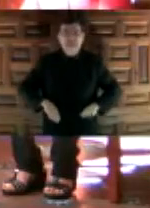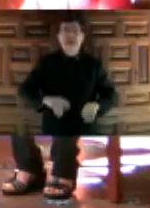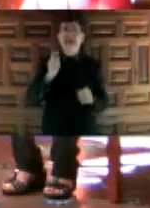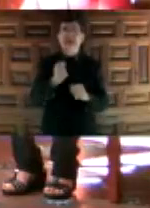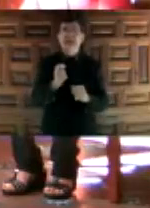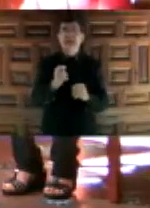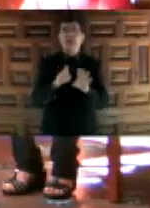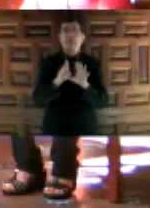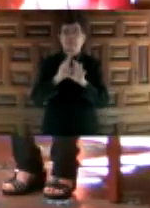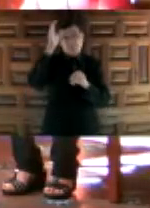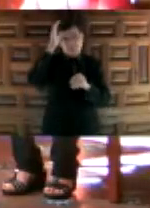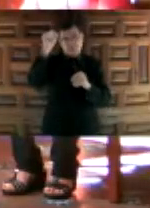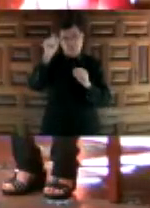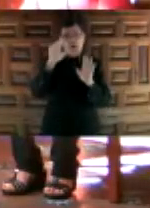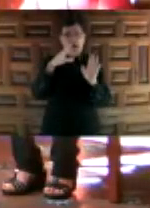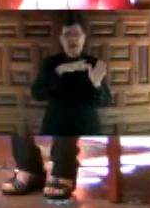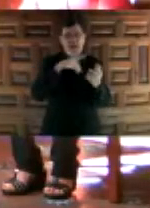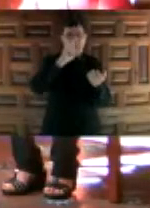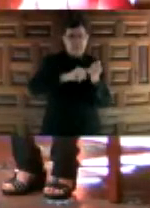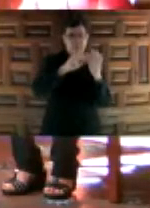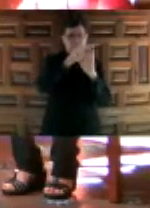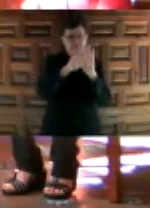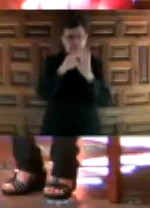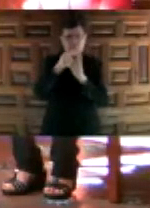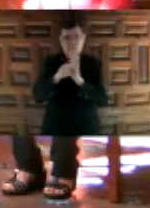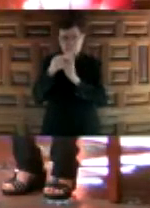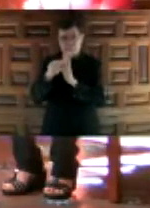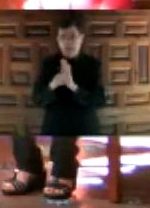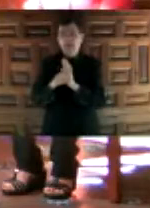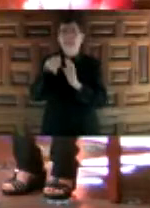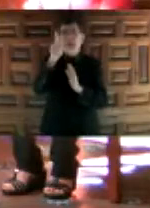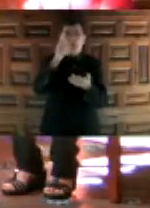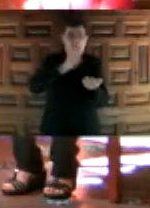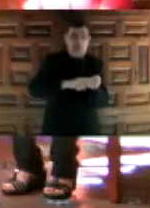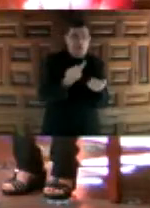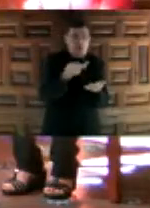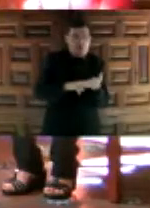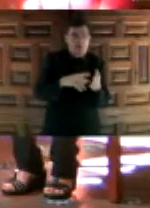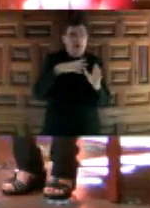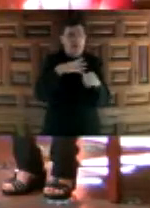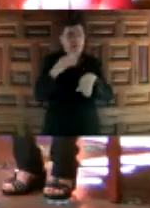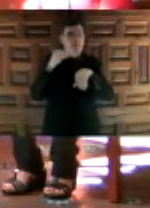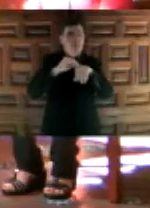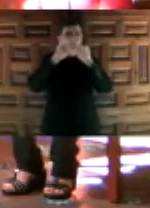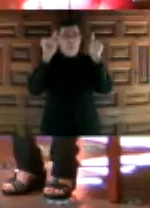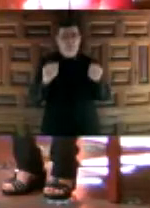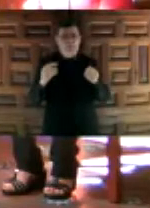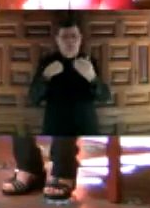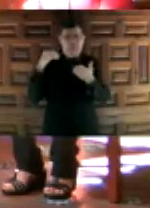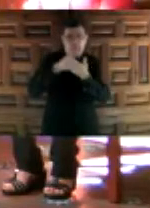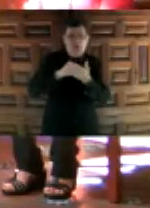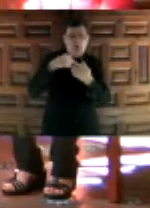que es un concepto normativo, pero al mismo tiempo es un marco normativo y